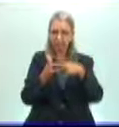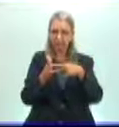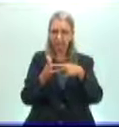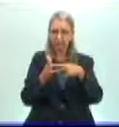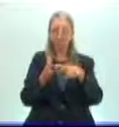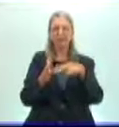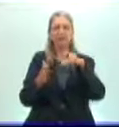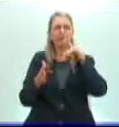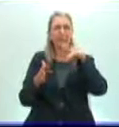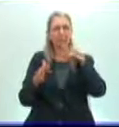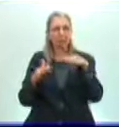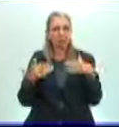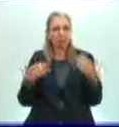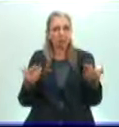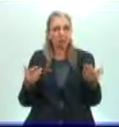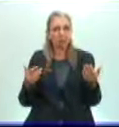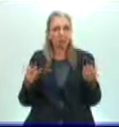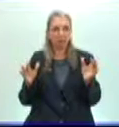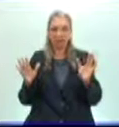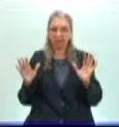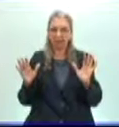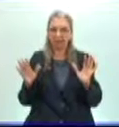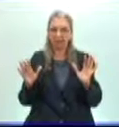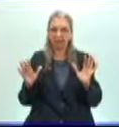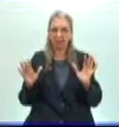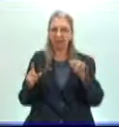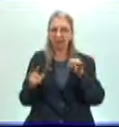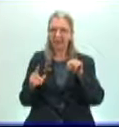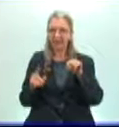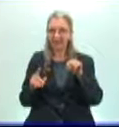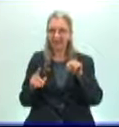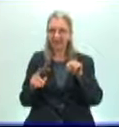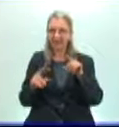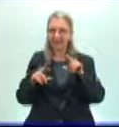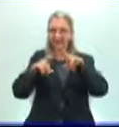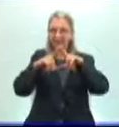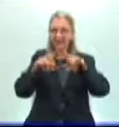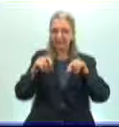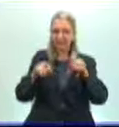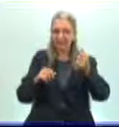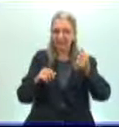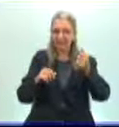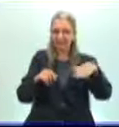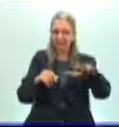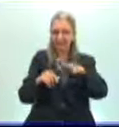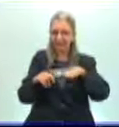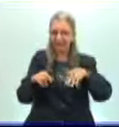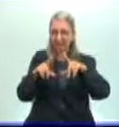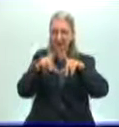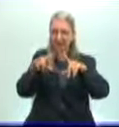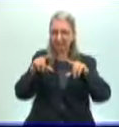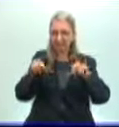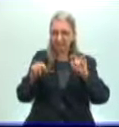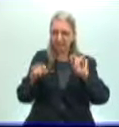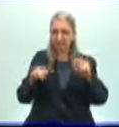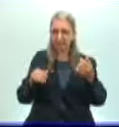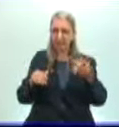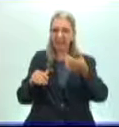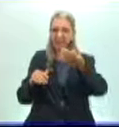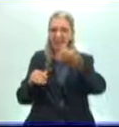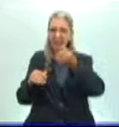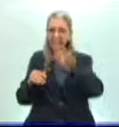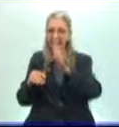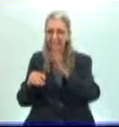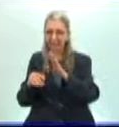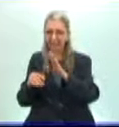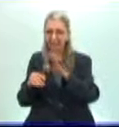poder determinar esta área. Y para determinar el área del triángulo, cuando vemos los datos que tenemos, vamos a necesitar AB, porque ya AD sabemos